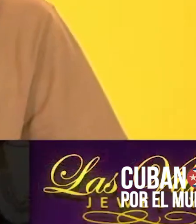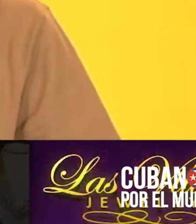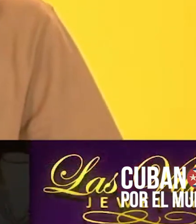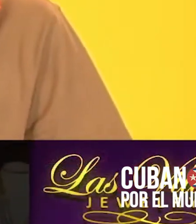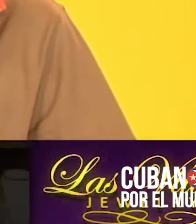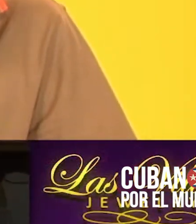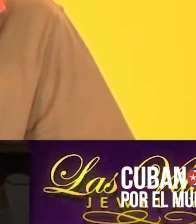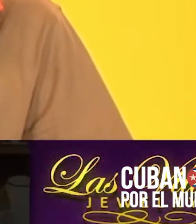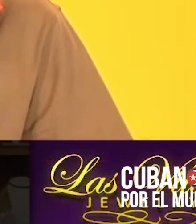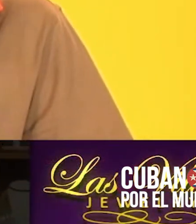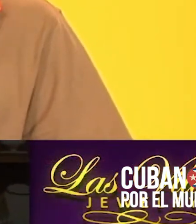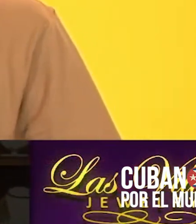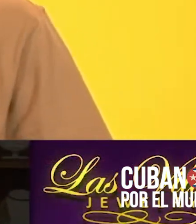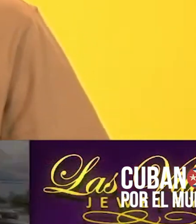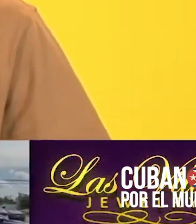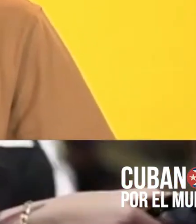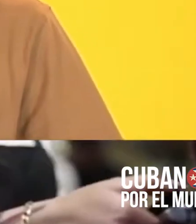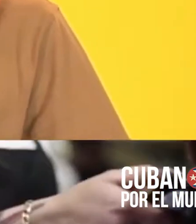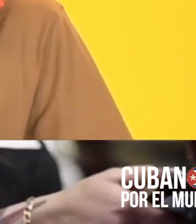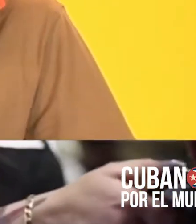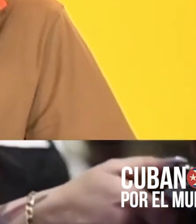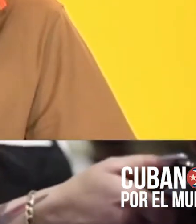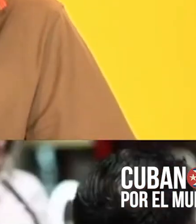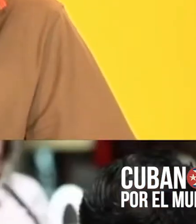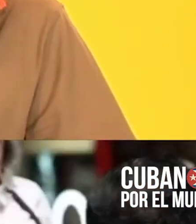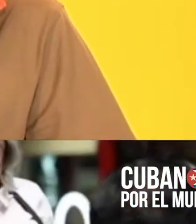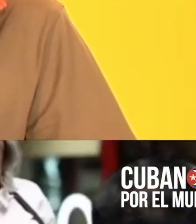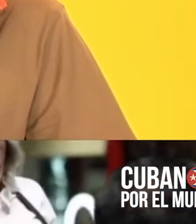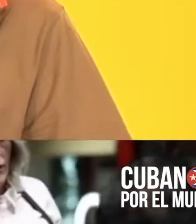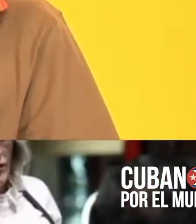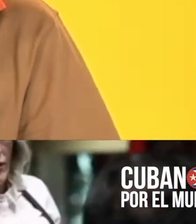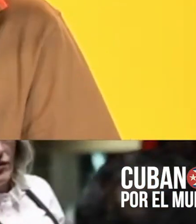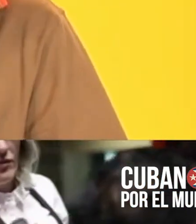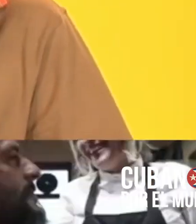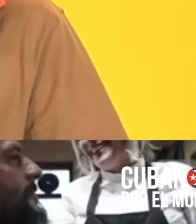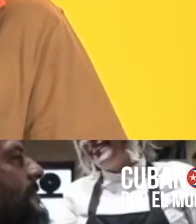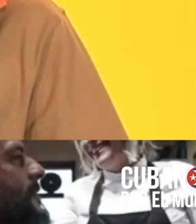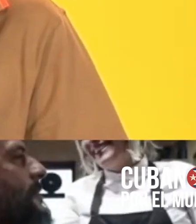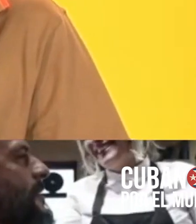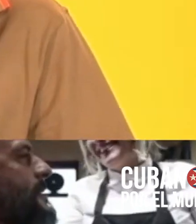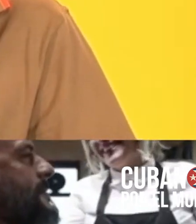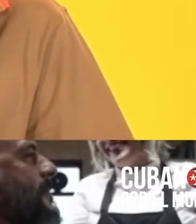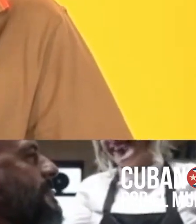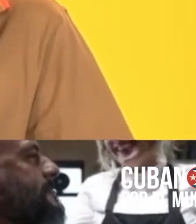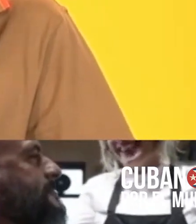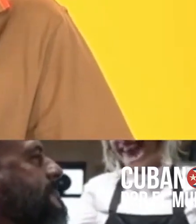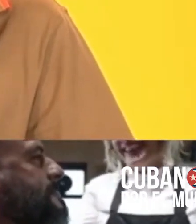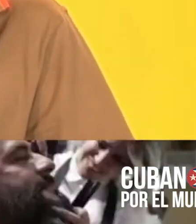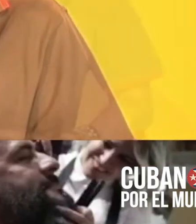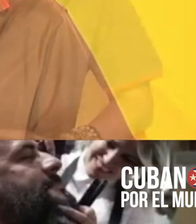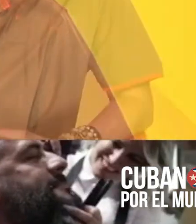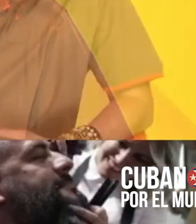o a no ser que como muma tengas la posibilidad